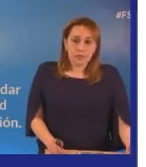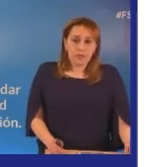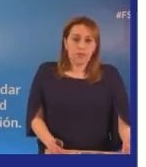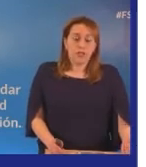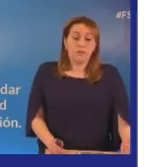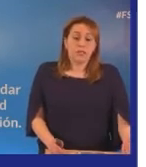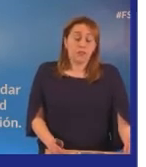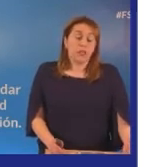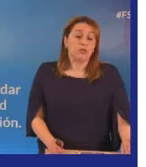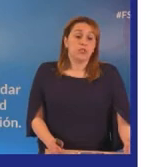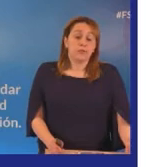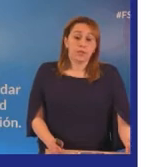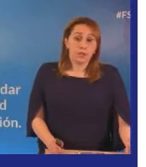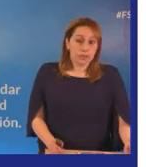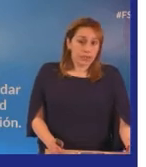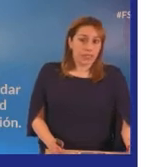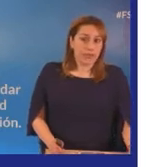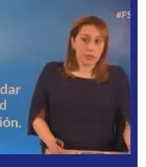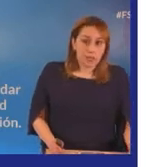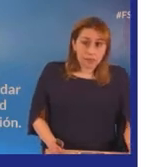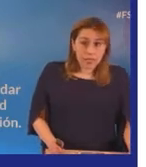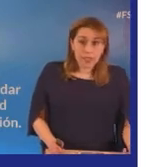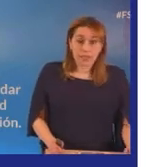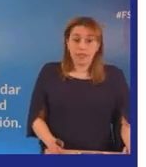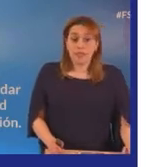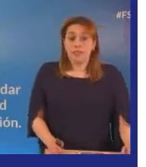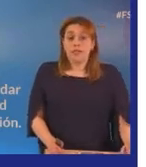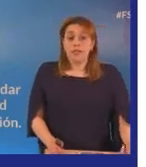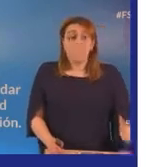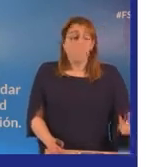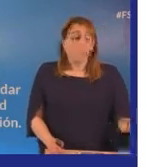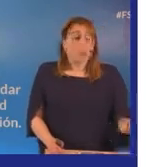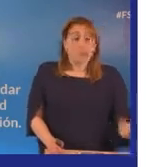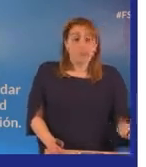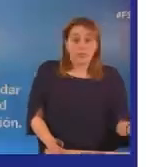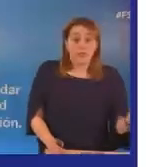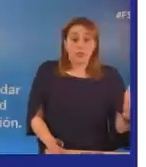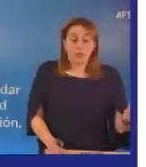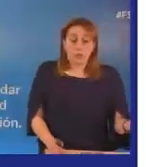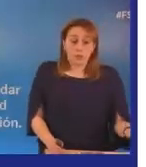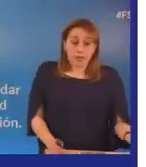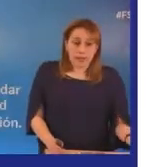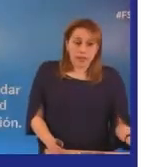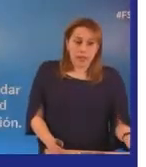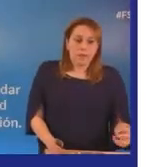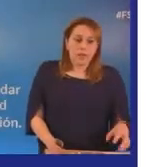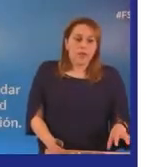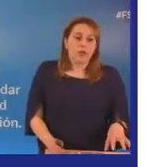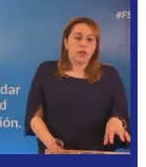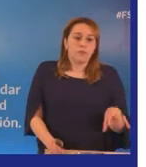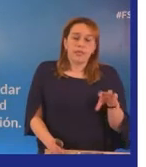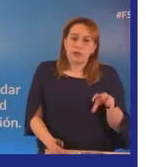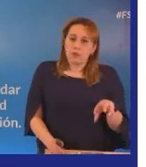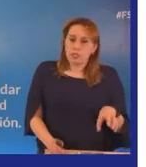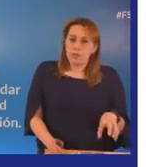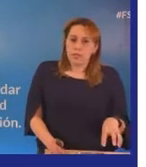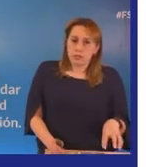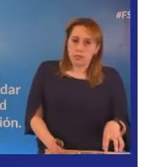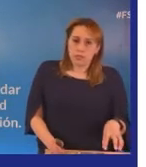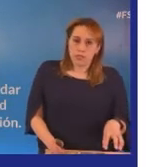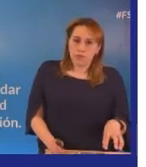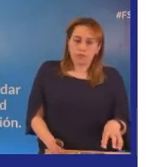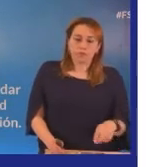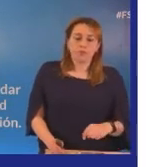grandísima, uno es lo que más, o sea, uno siempre ve lo que tiene que ver con la marcha, con si se puede sentar o se puede parar, pero implica muchas